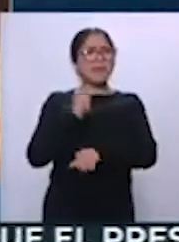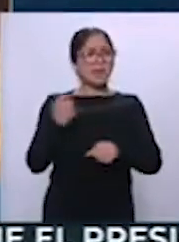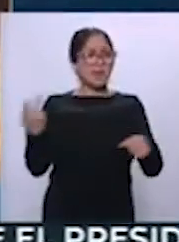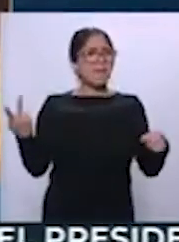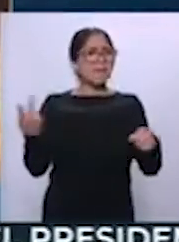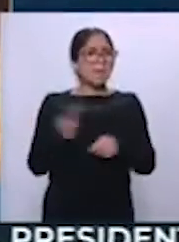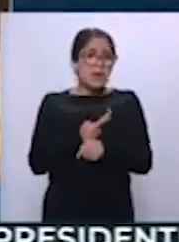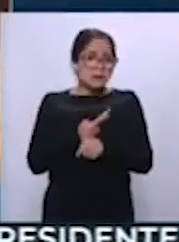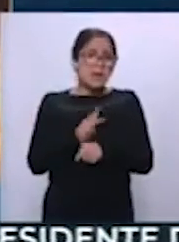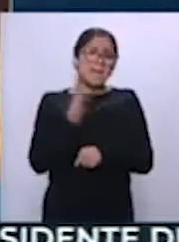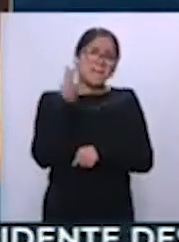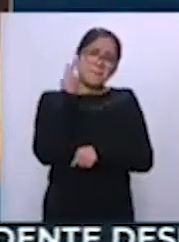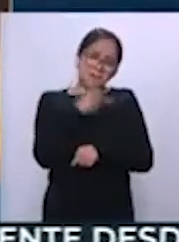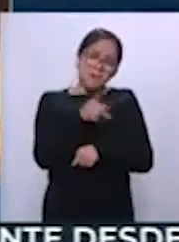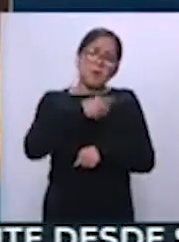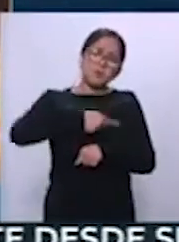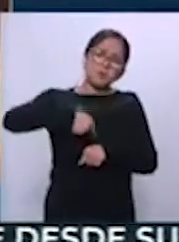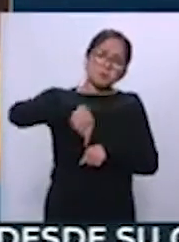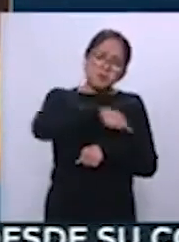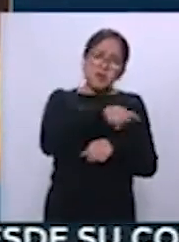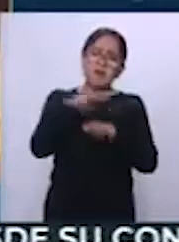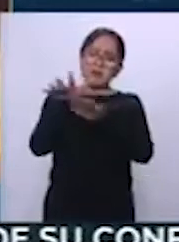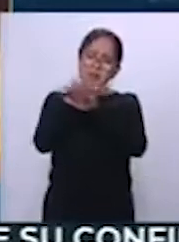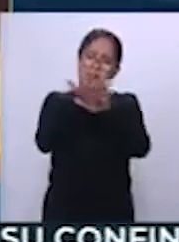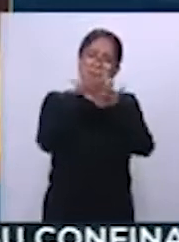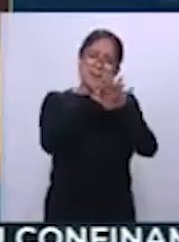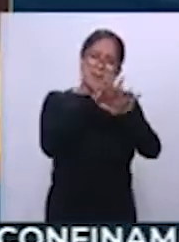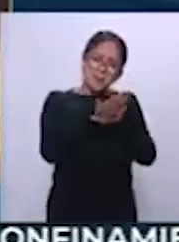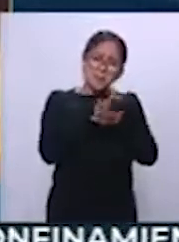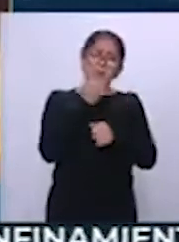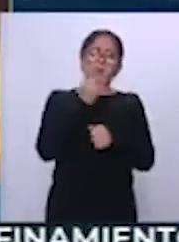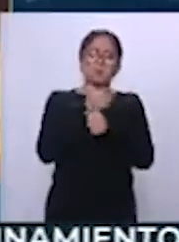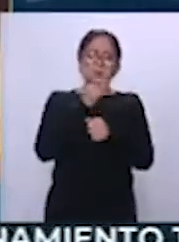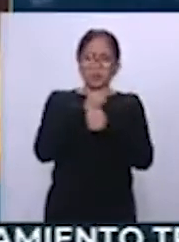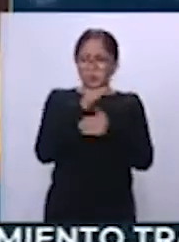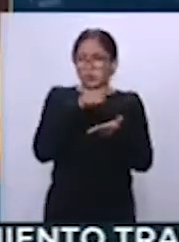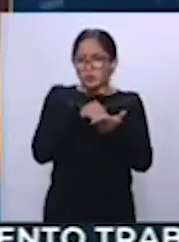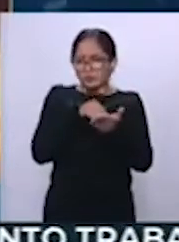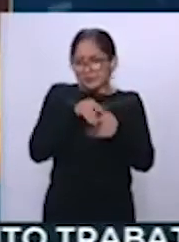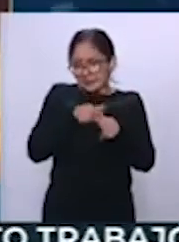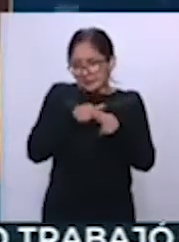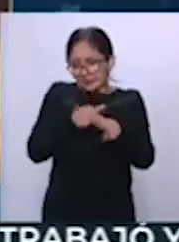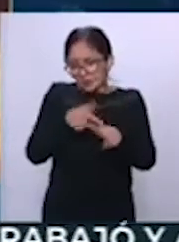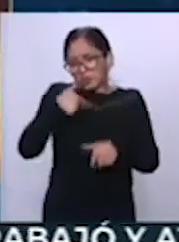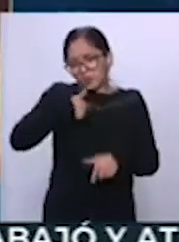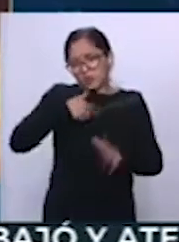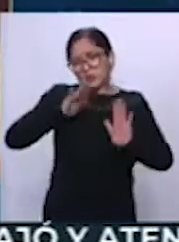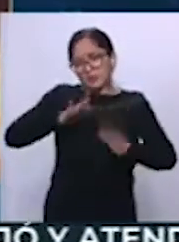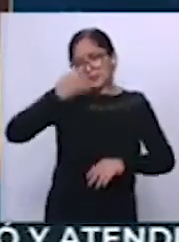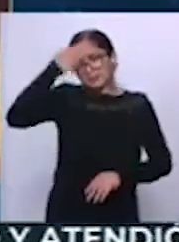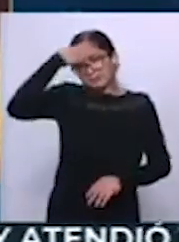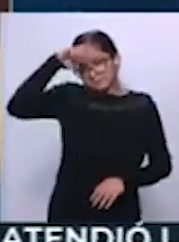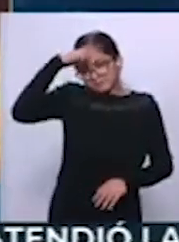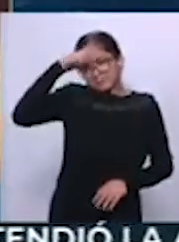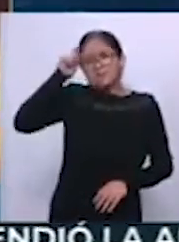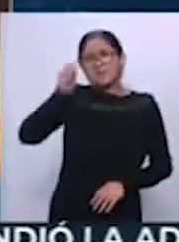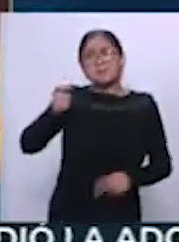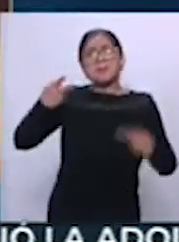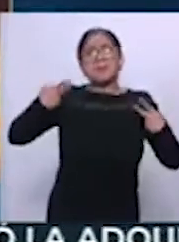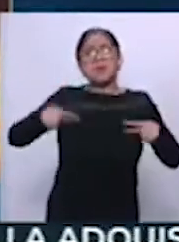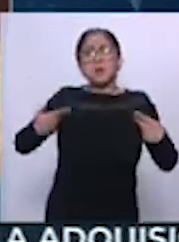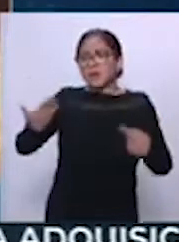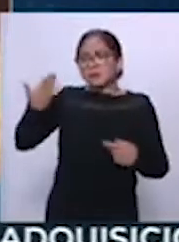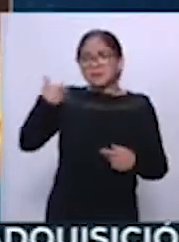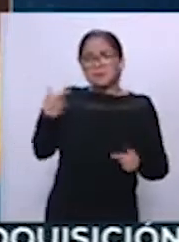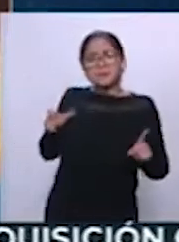ocurriendo. Lo que sí se está moviendo y sigue activo, porque tengo conocimiento del caso, es el caso de los escoltas que operaban